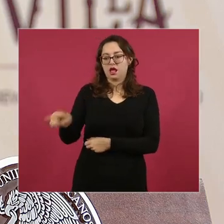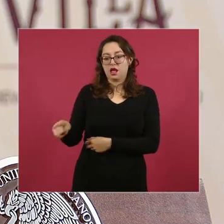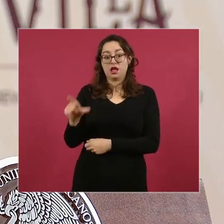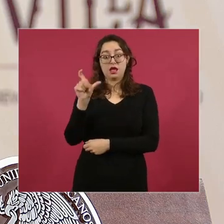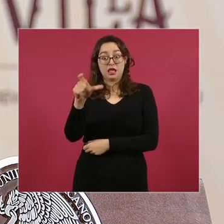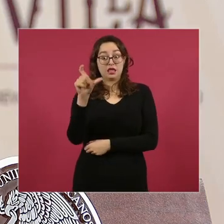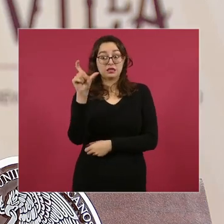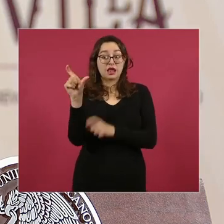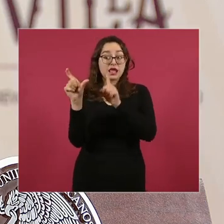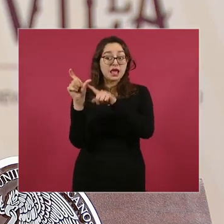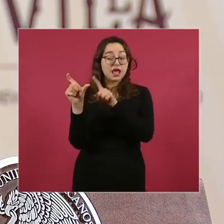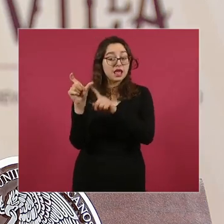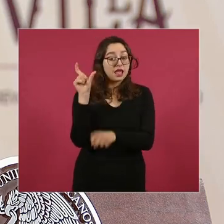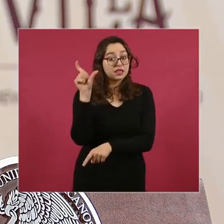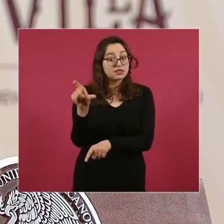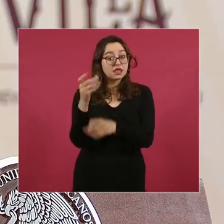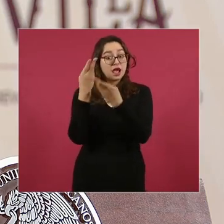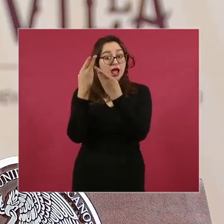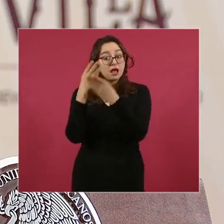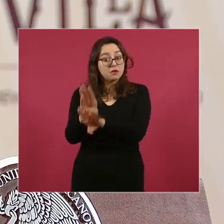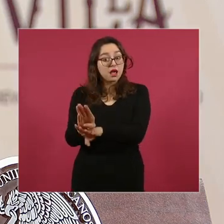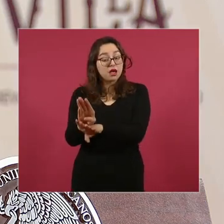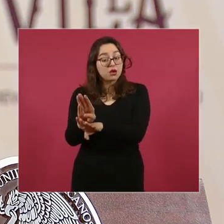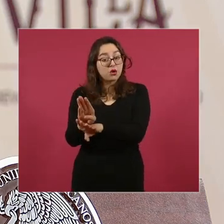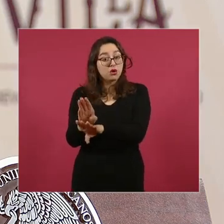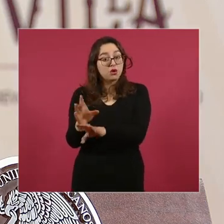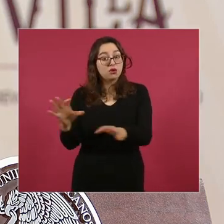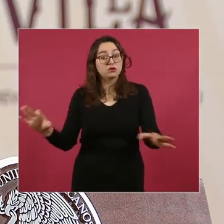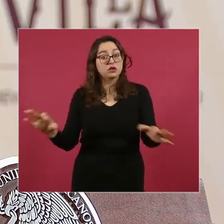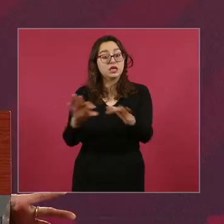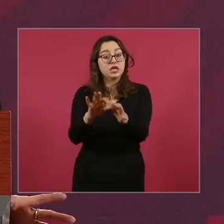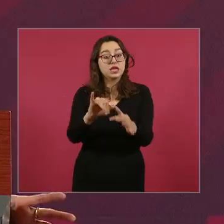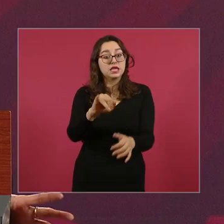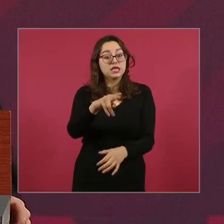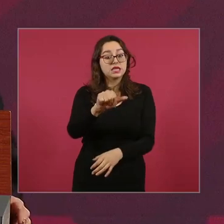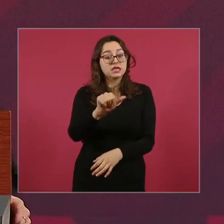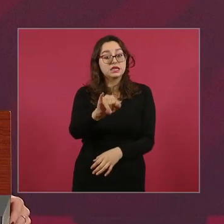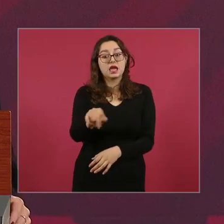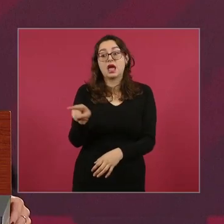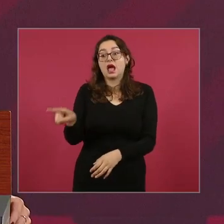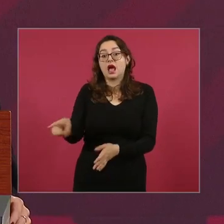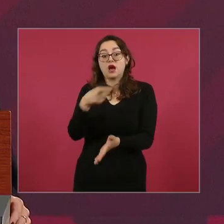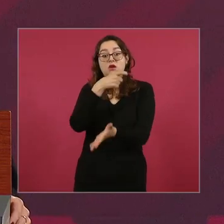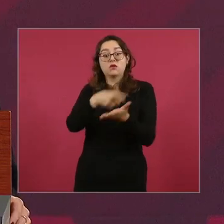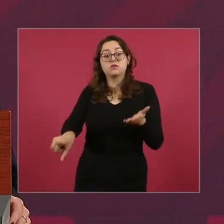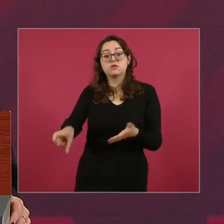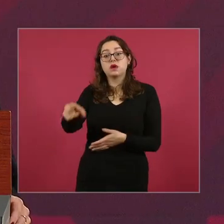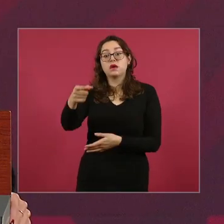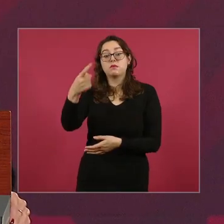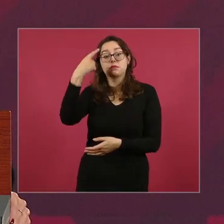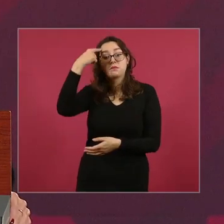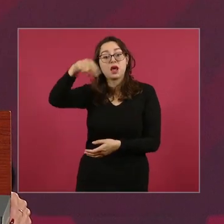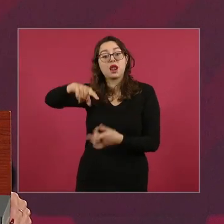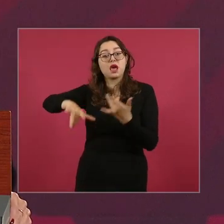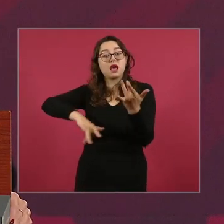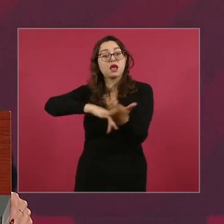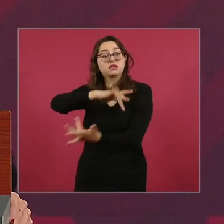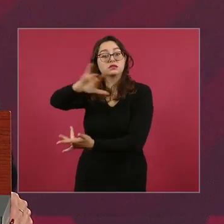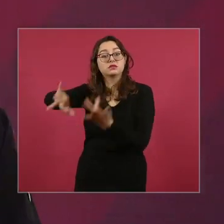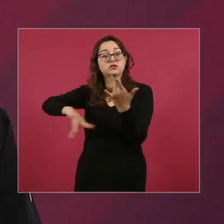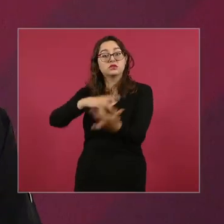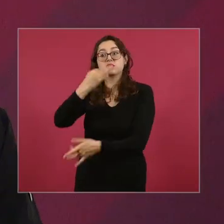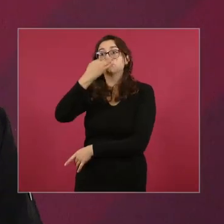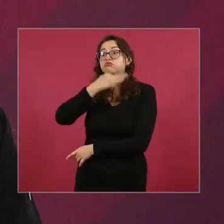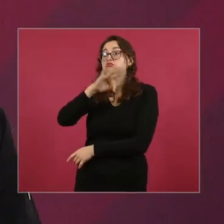oficial del INAI, una American Express, para pagar su fiesta en un centro nocturno. ¿Cómo ven?